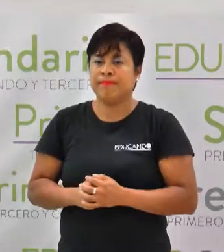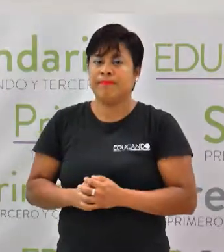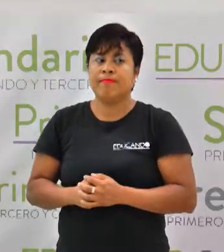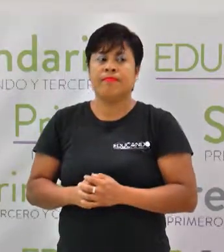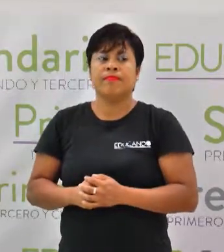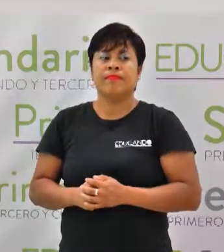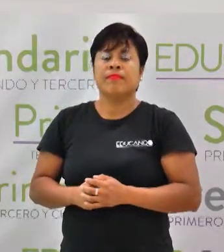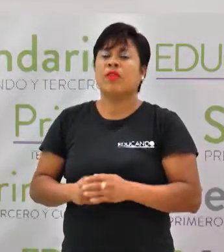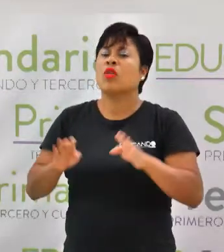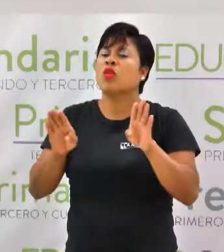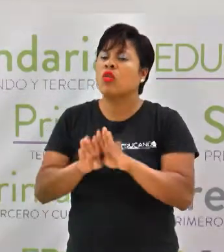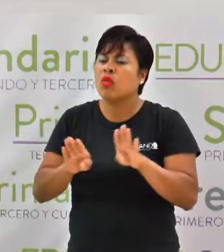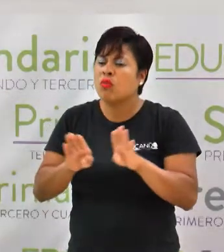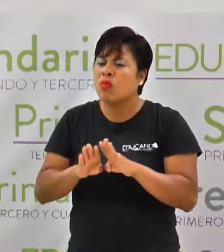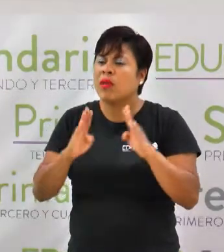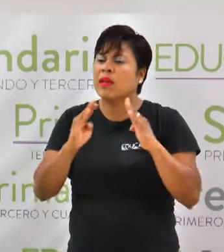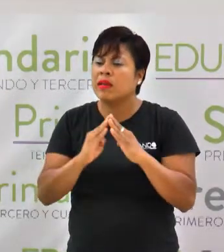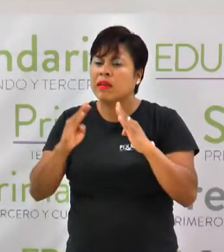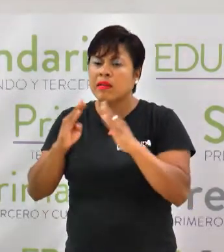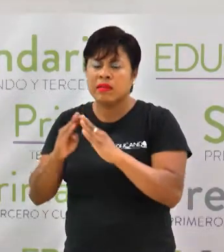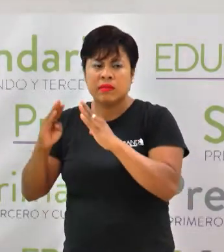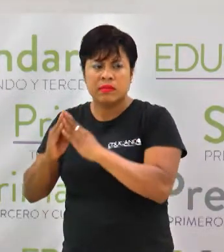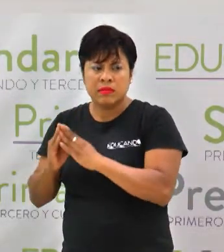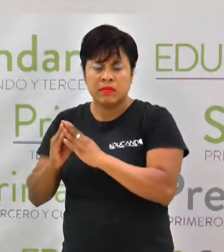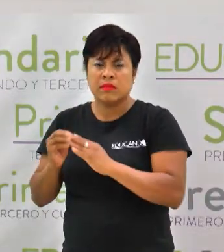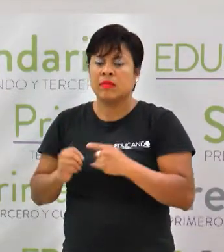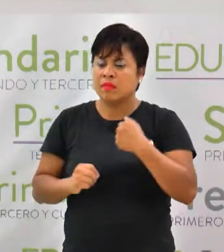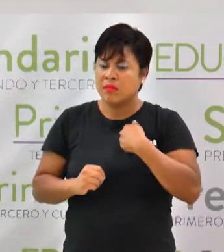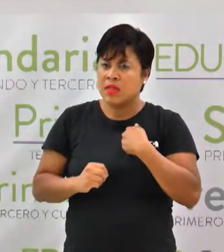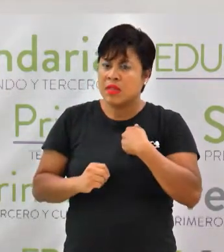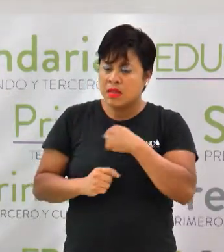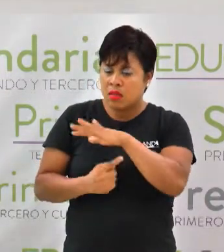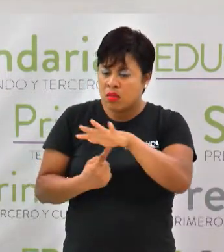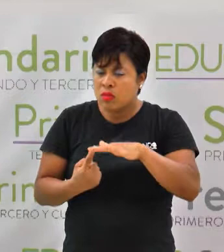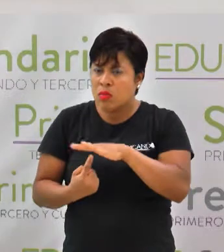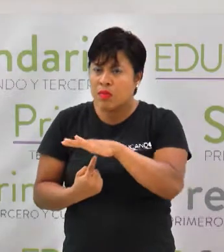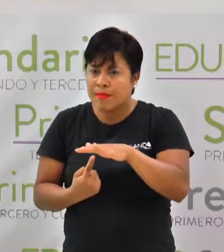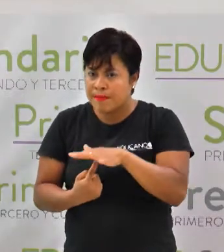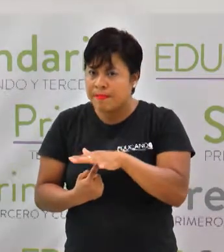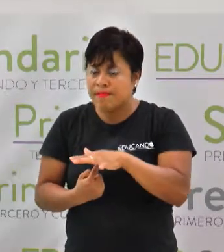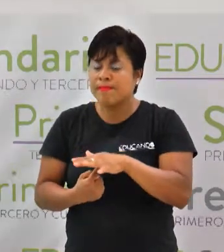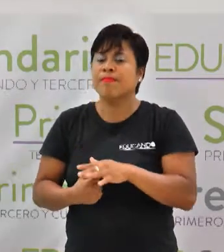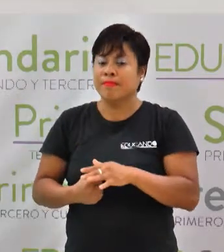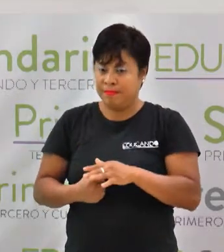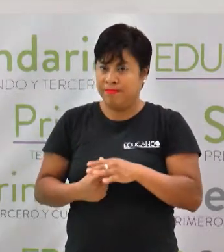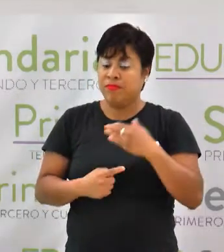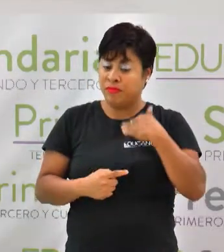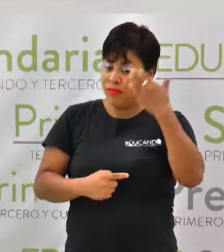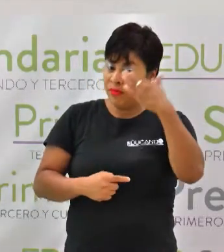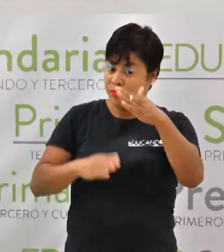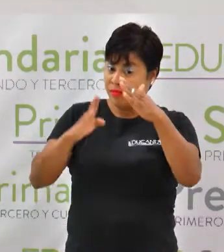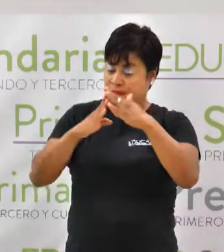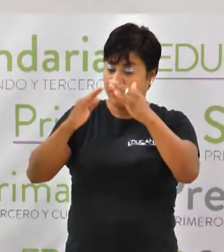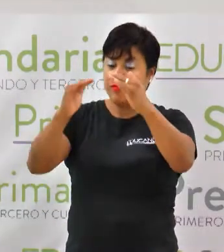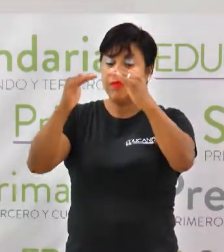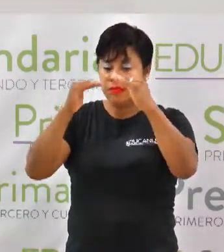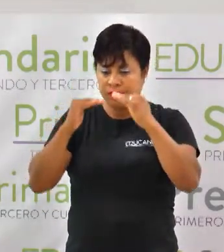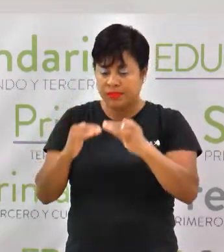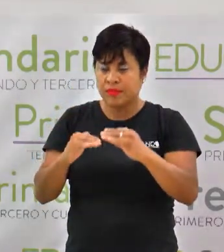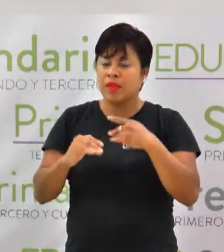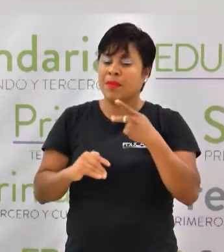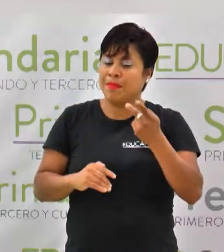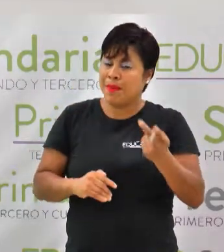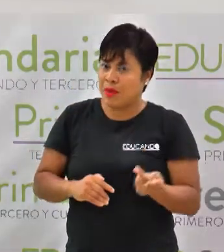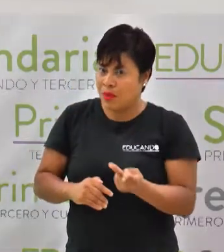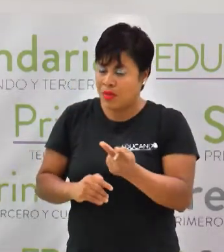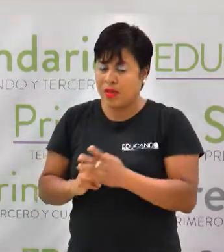Bien, ¿cómo son las casas de mi localidad? Aparte de lo que yo sé de las casas, vamos a